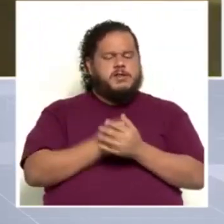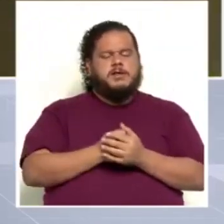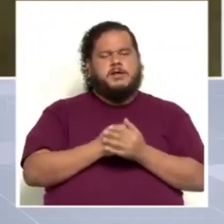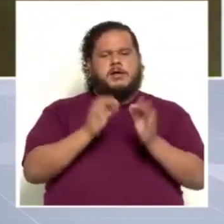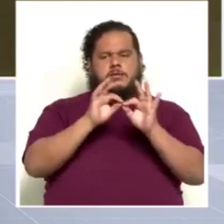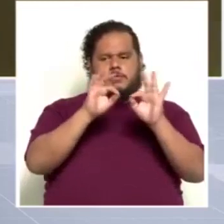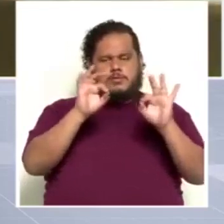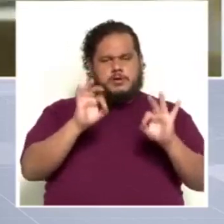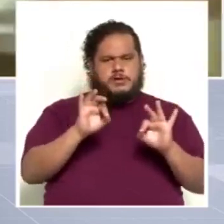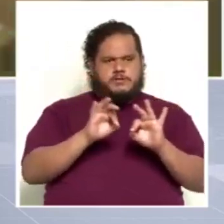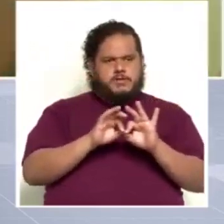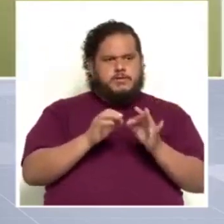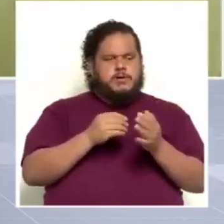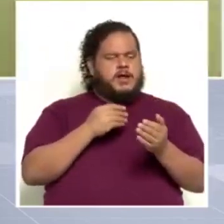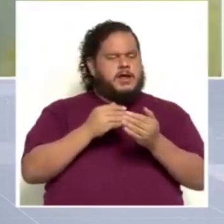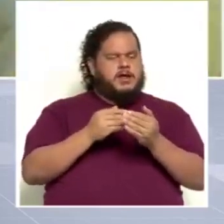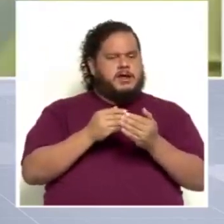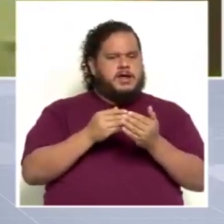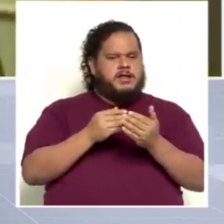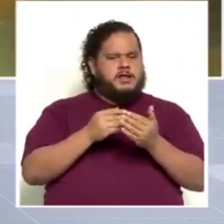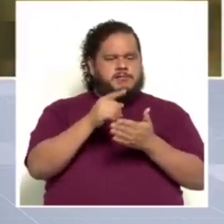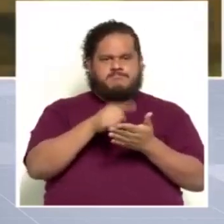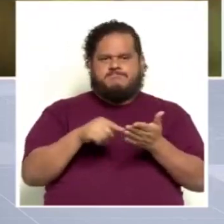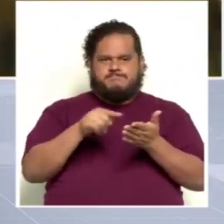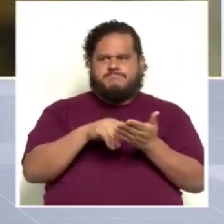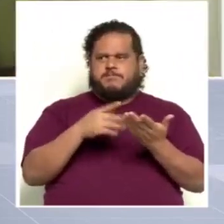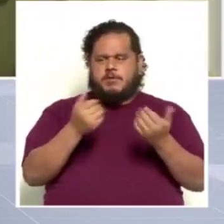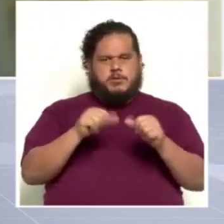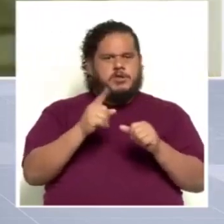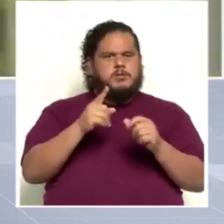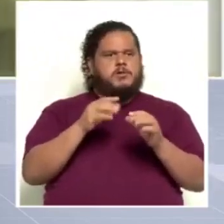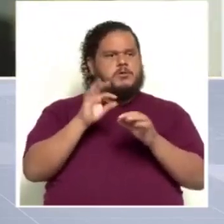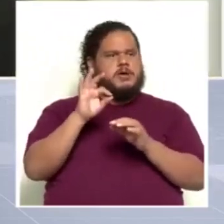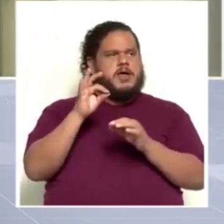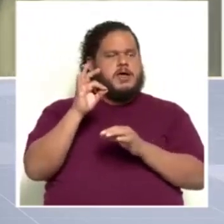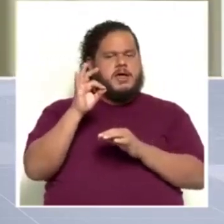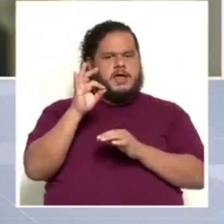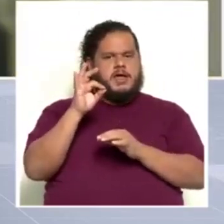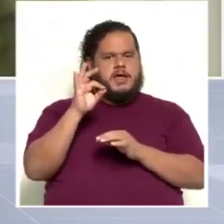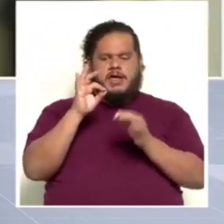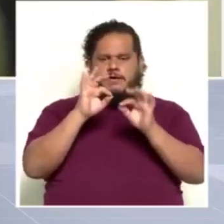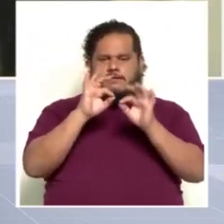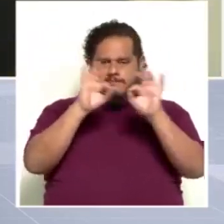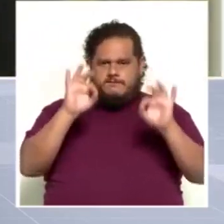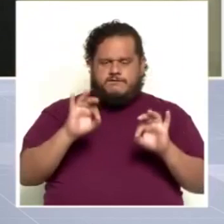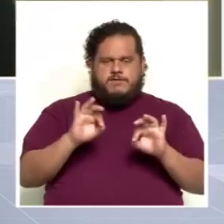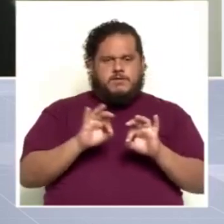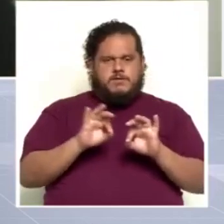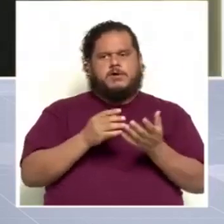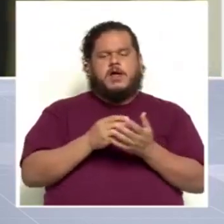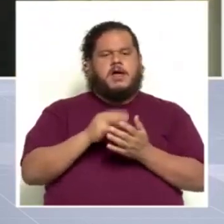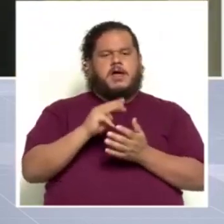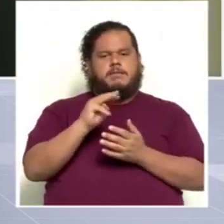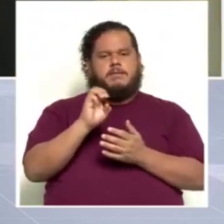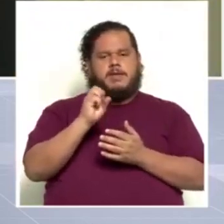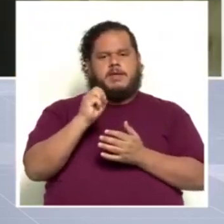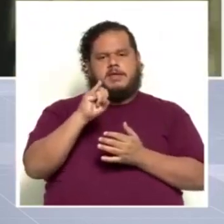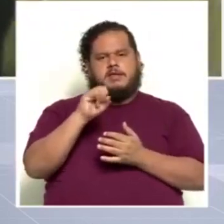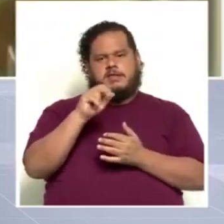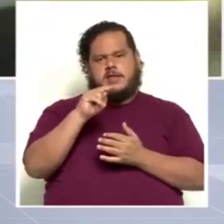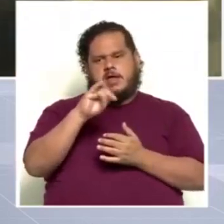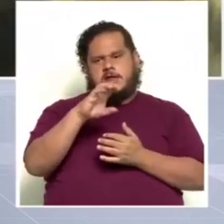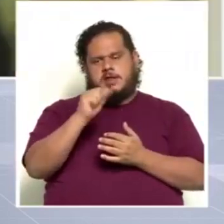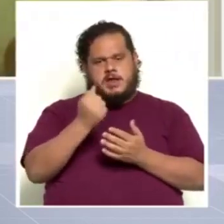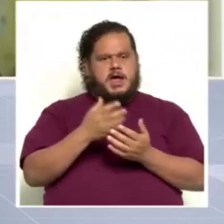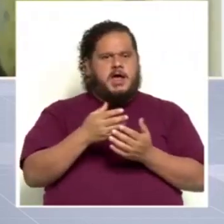figura cuasi despótica, que apuesta por una figura mesiánica, que le importa poco o nada la institucionalidad del país,